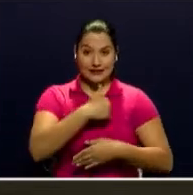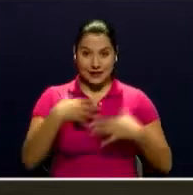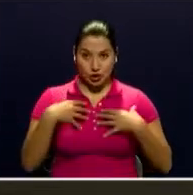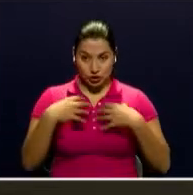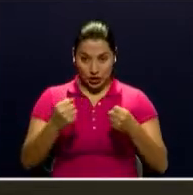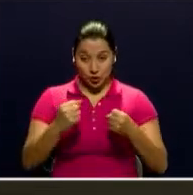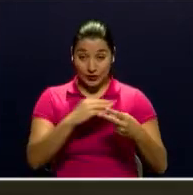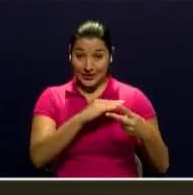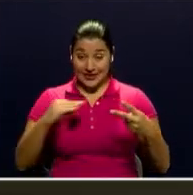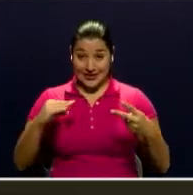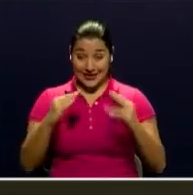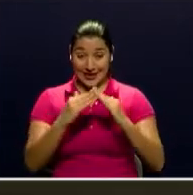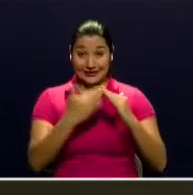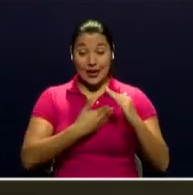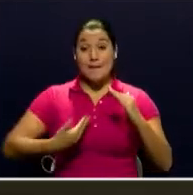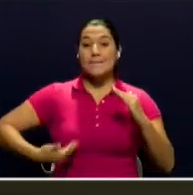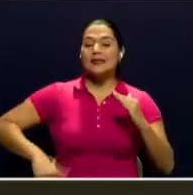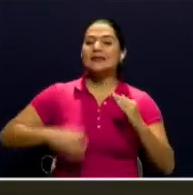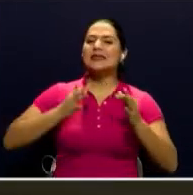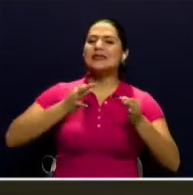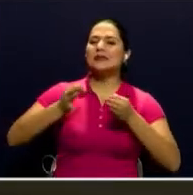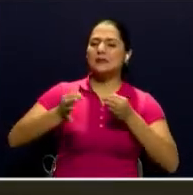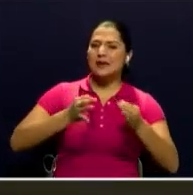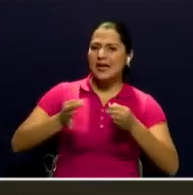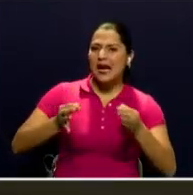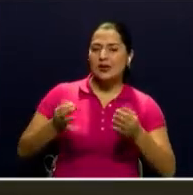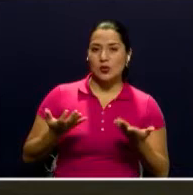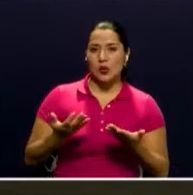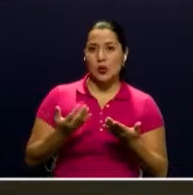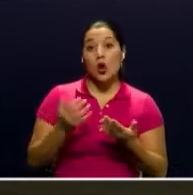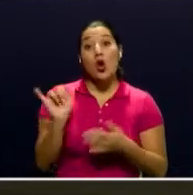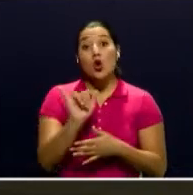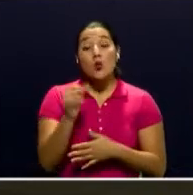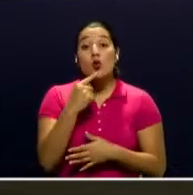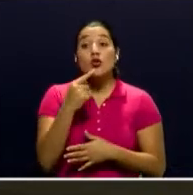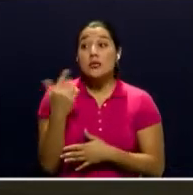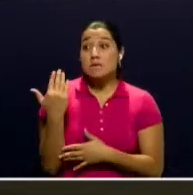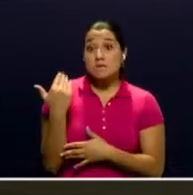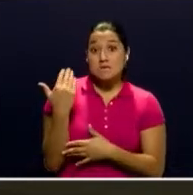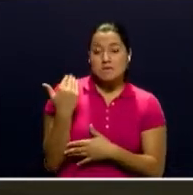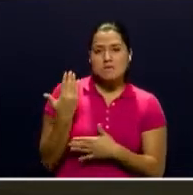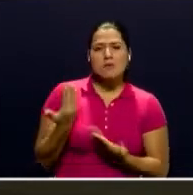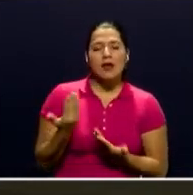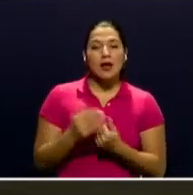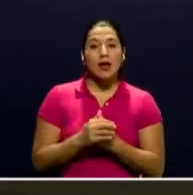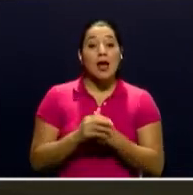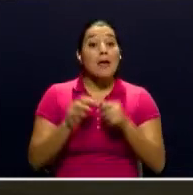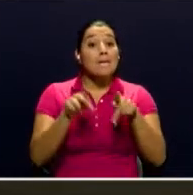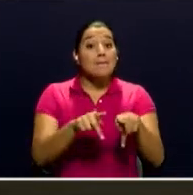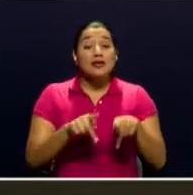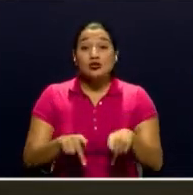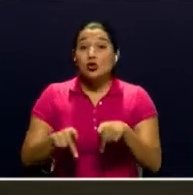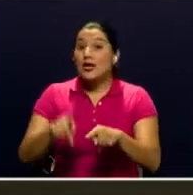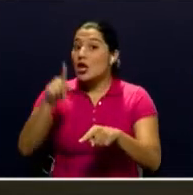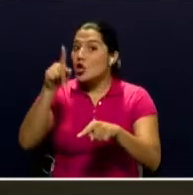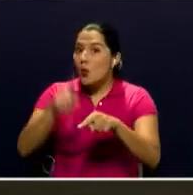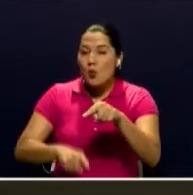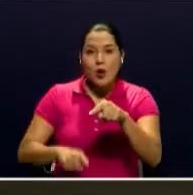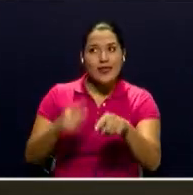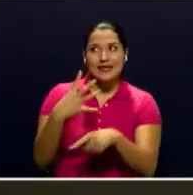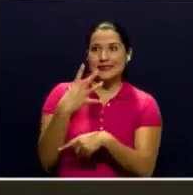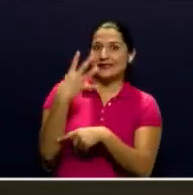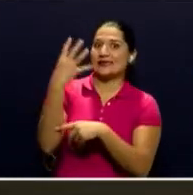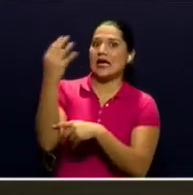Presidencia haciendo la aclaración, como les decía hace unos minutos, sobre las personas que no pueden salir